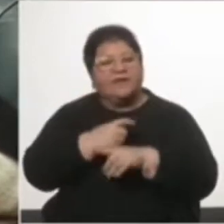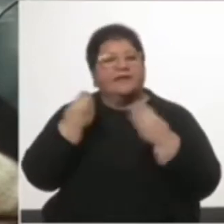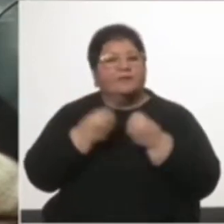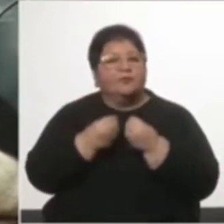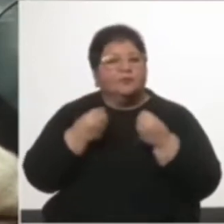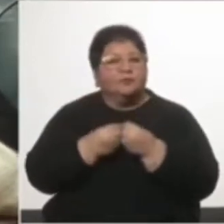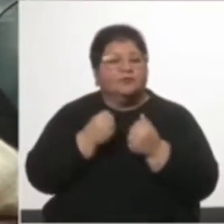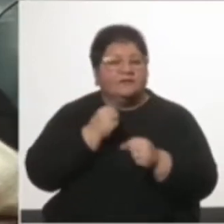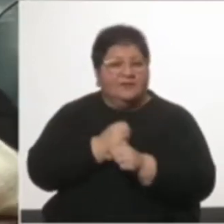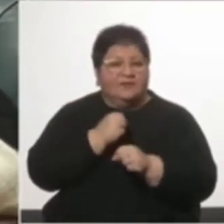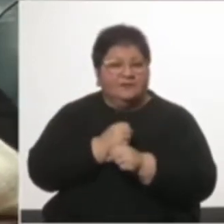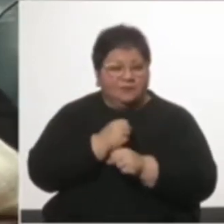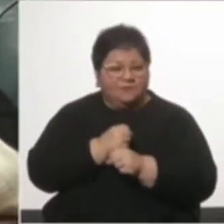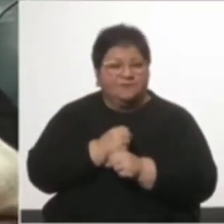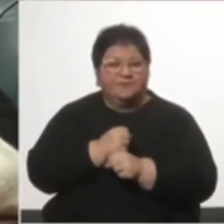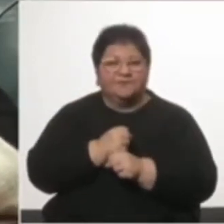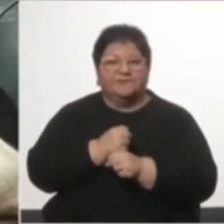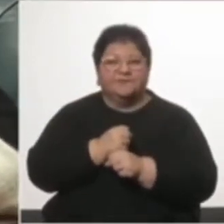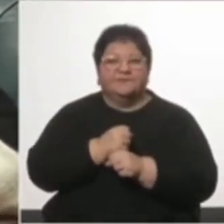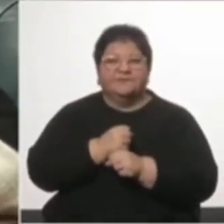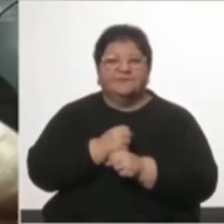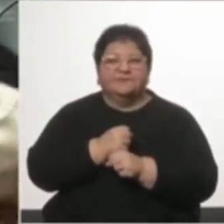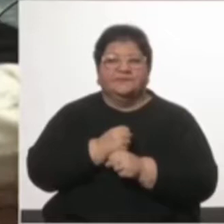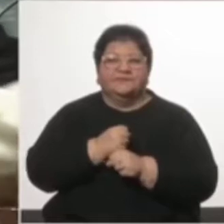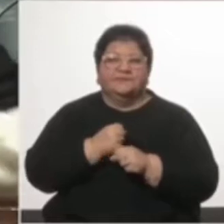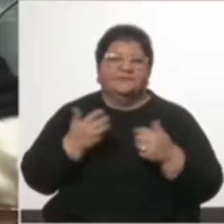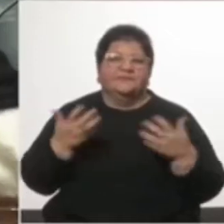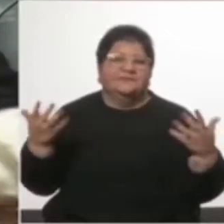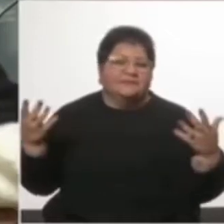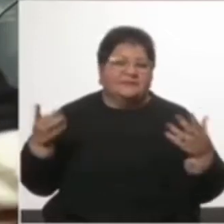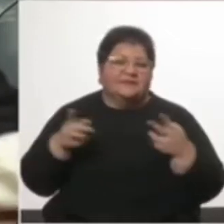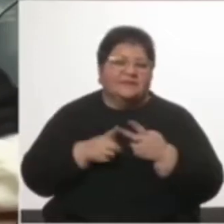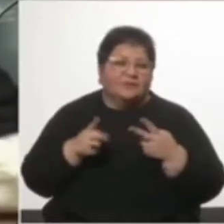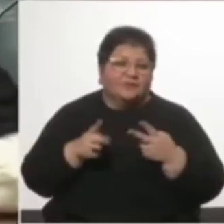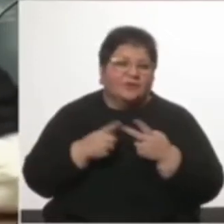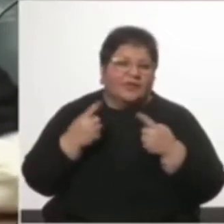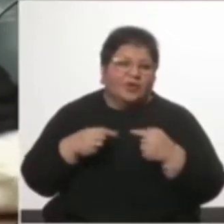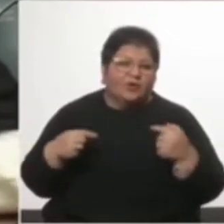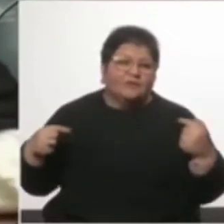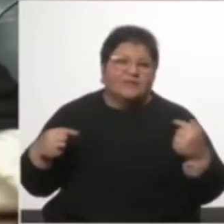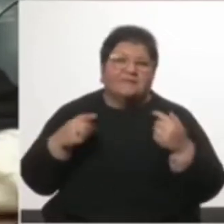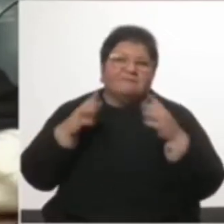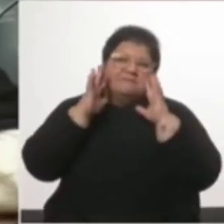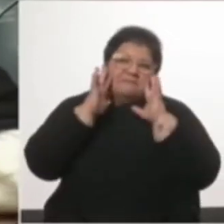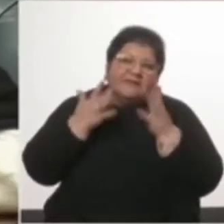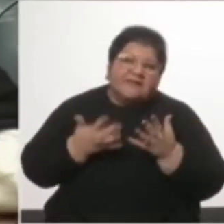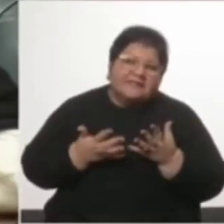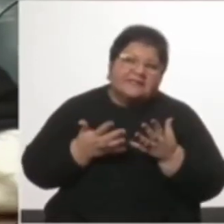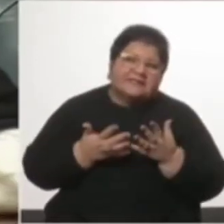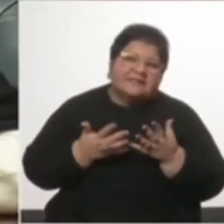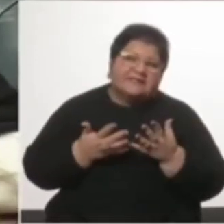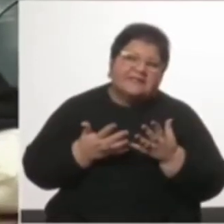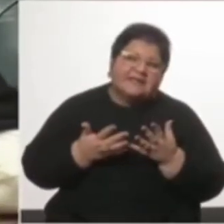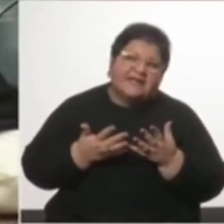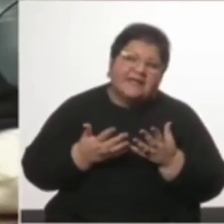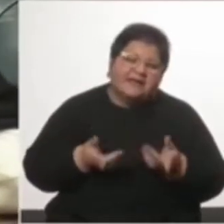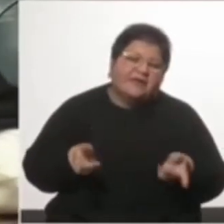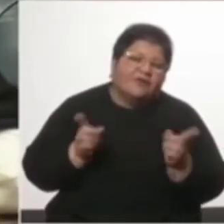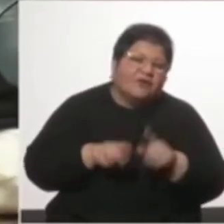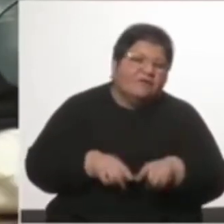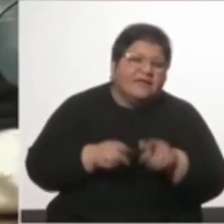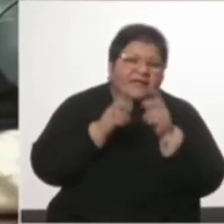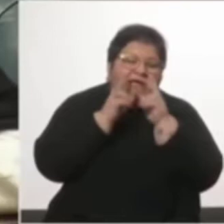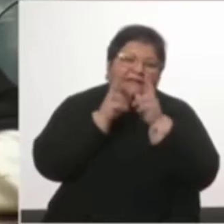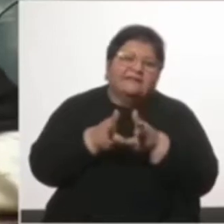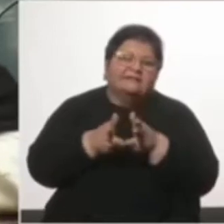trabajo. En segundo lugar, no sé, parecería increíble que uno tuviera que volver a decir